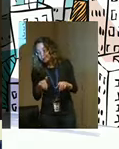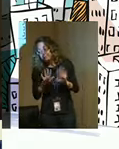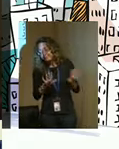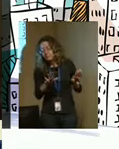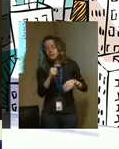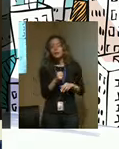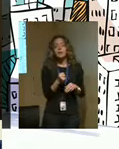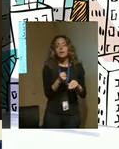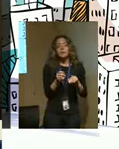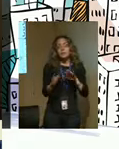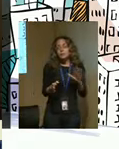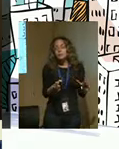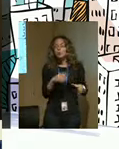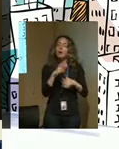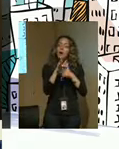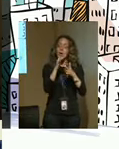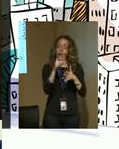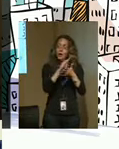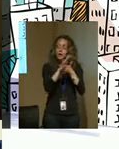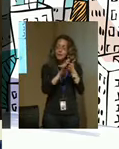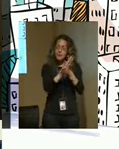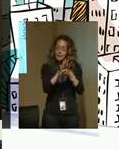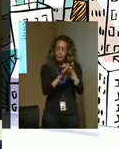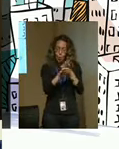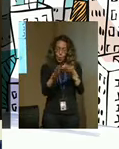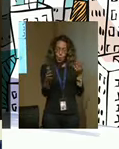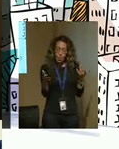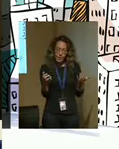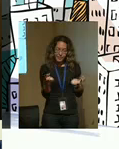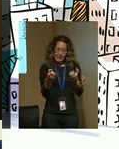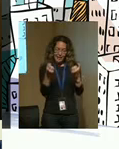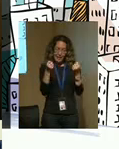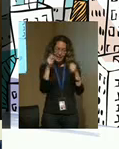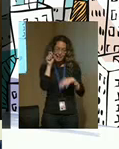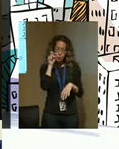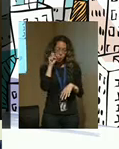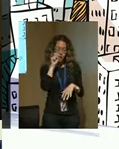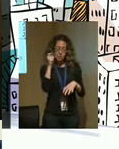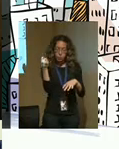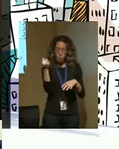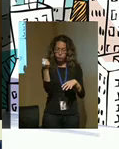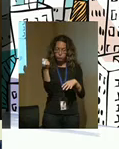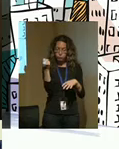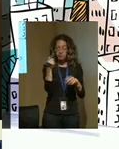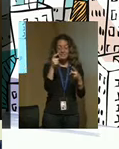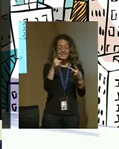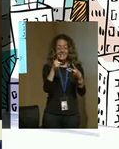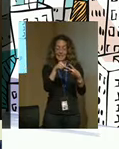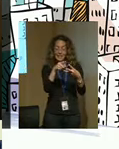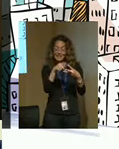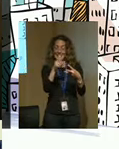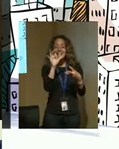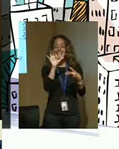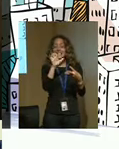Se está hablando del potencial del turismo senior, pero no sé realmente en